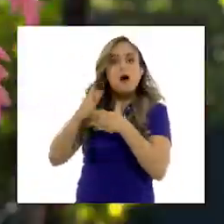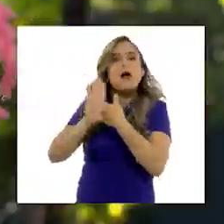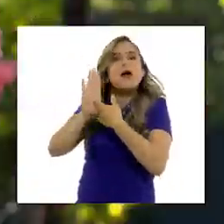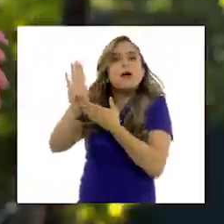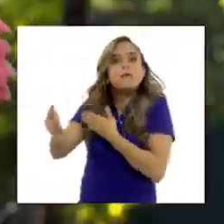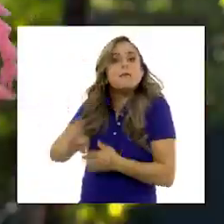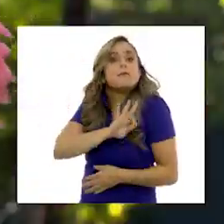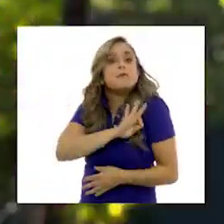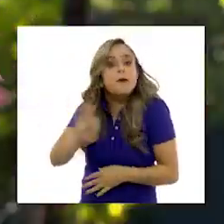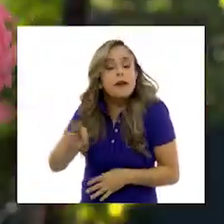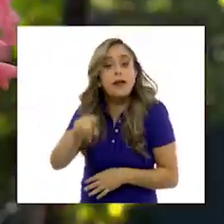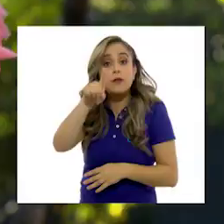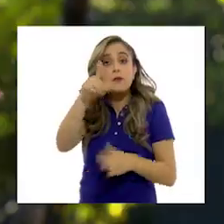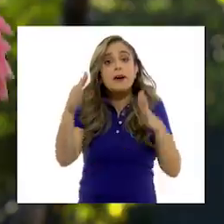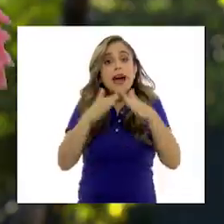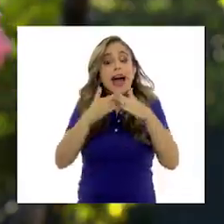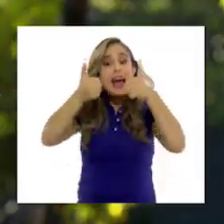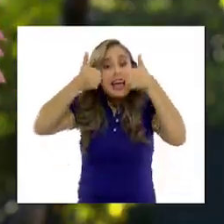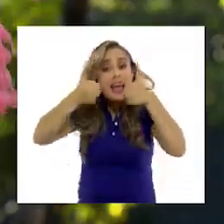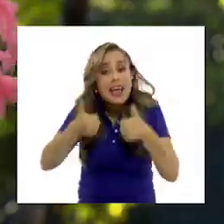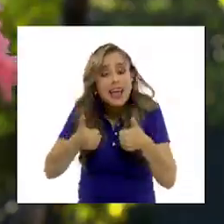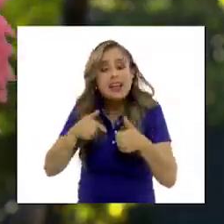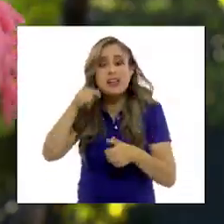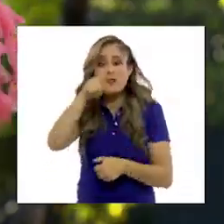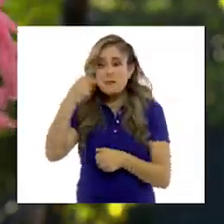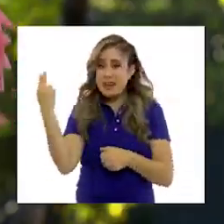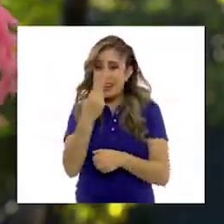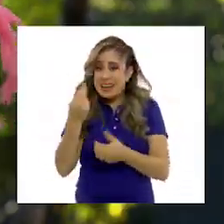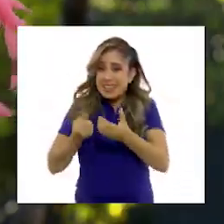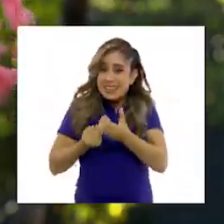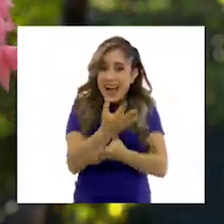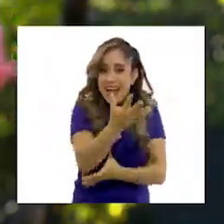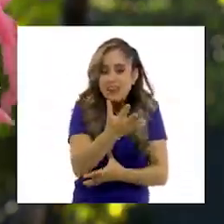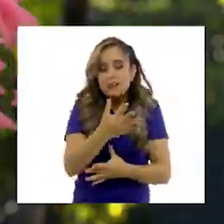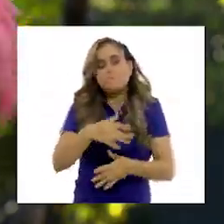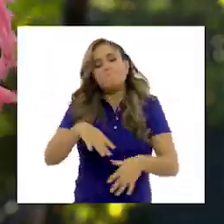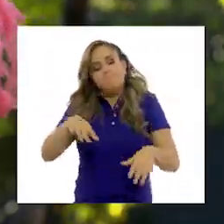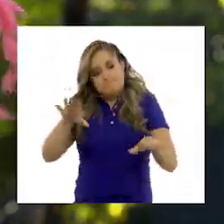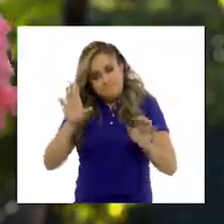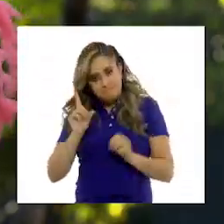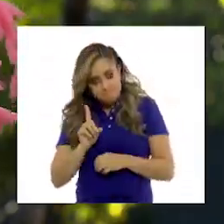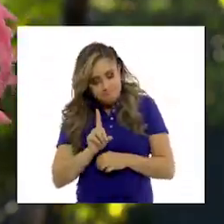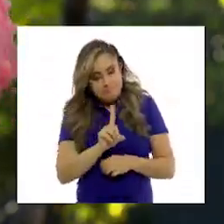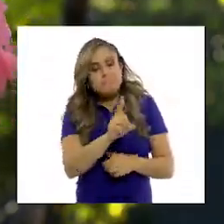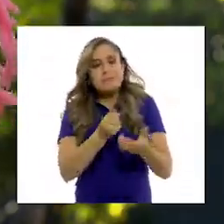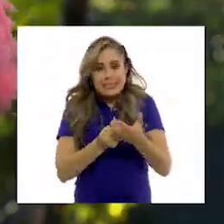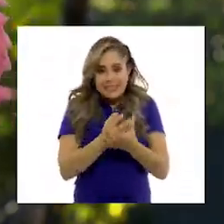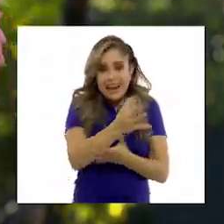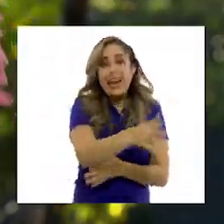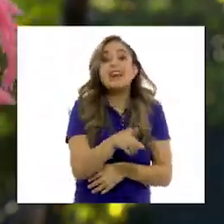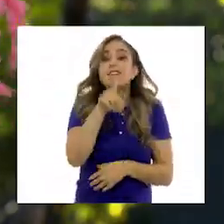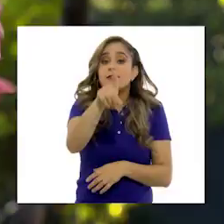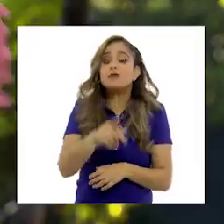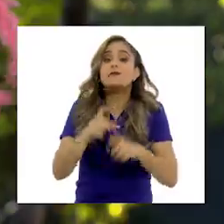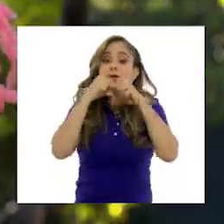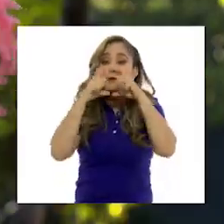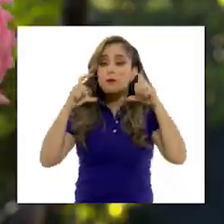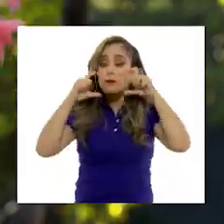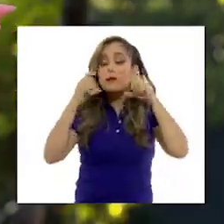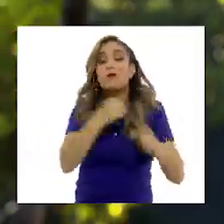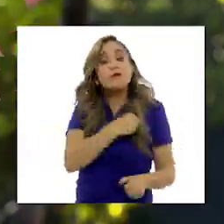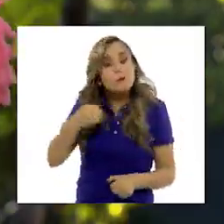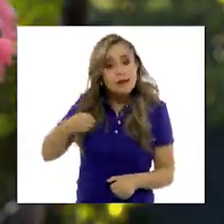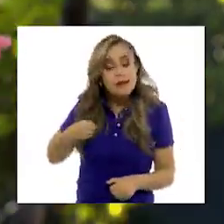no salir de casa a menos que sea muy necesario. Si lo haces, utiliza el